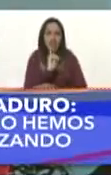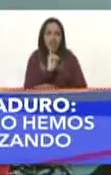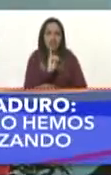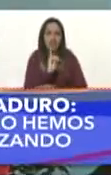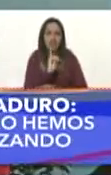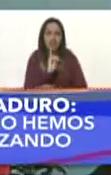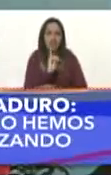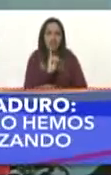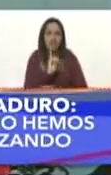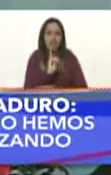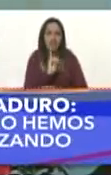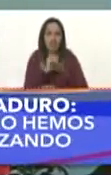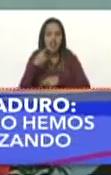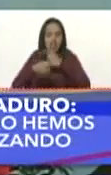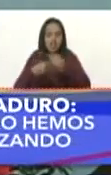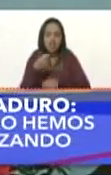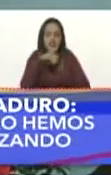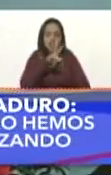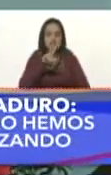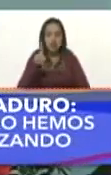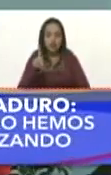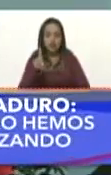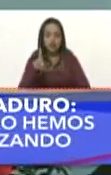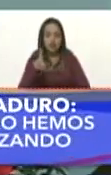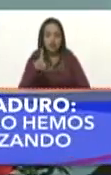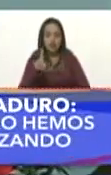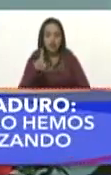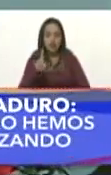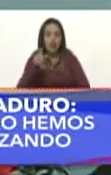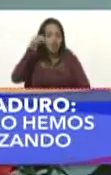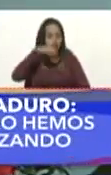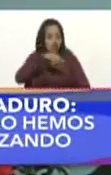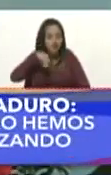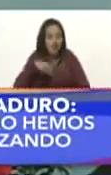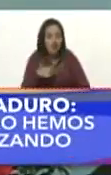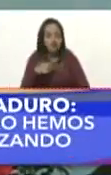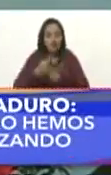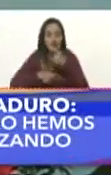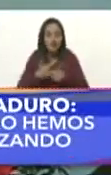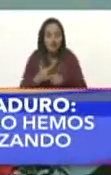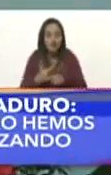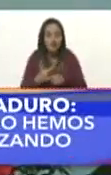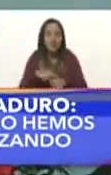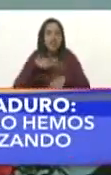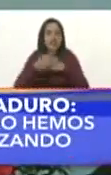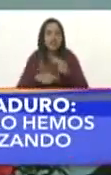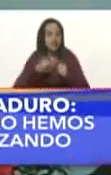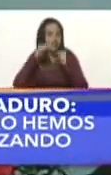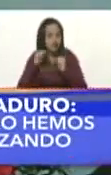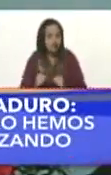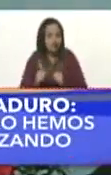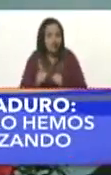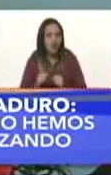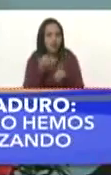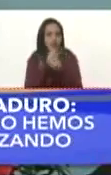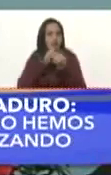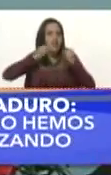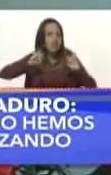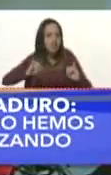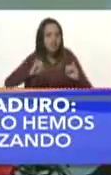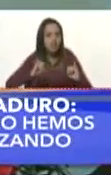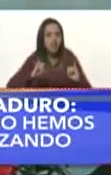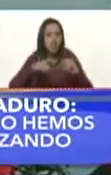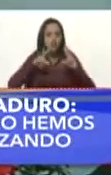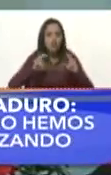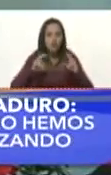que el siglo XXI es nuestro siglo, es el siglo de la dignidad, de la independencia, del